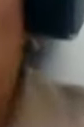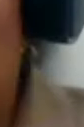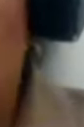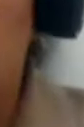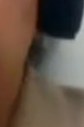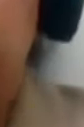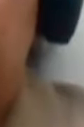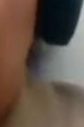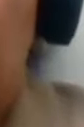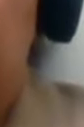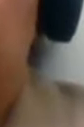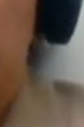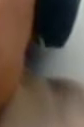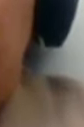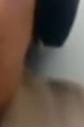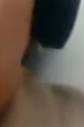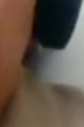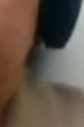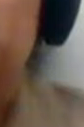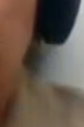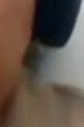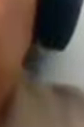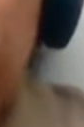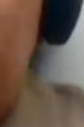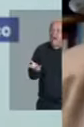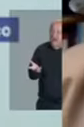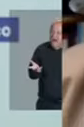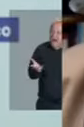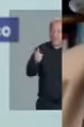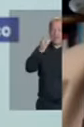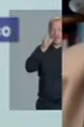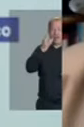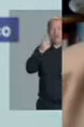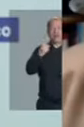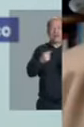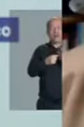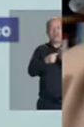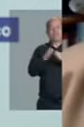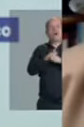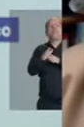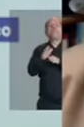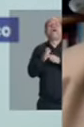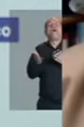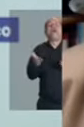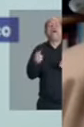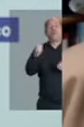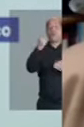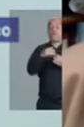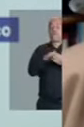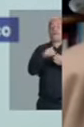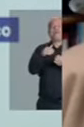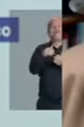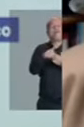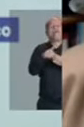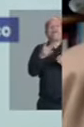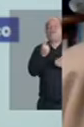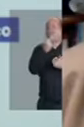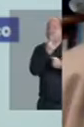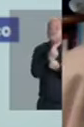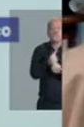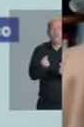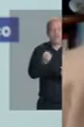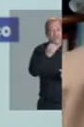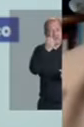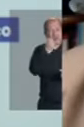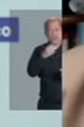en un inicio, se está colocando diversas encuestas a Sheinbaum encabezando precisamente las preferencias electorales, seguida